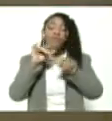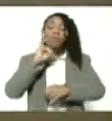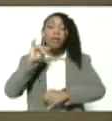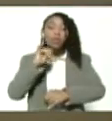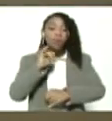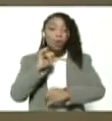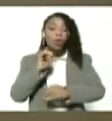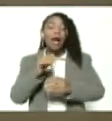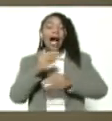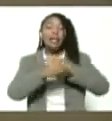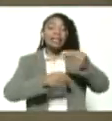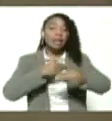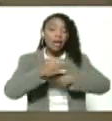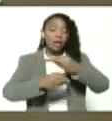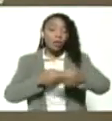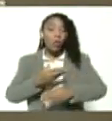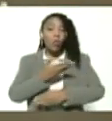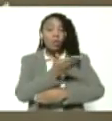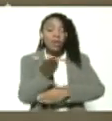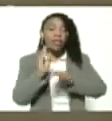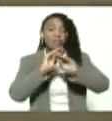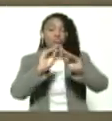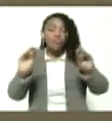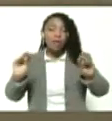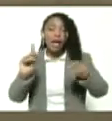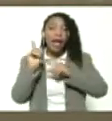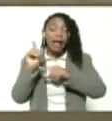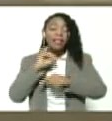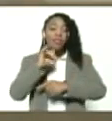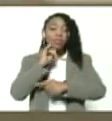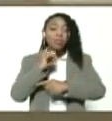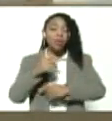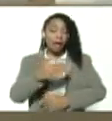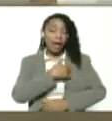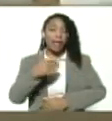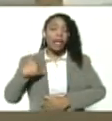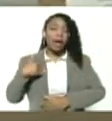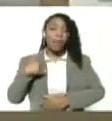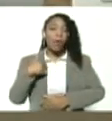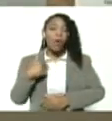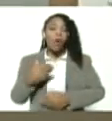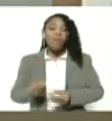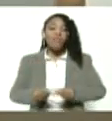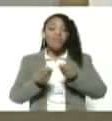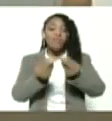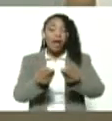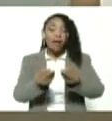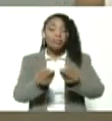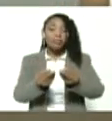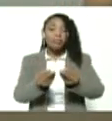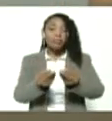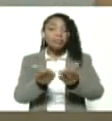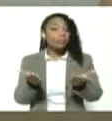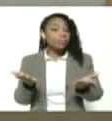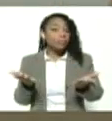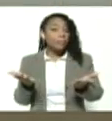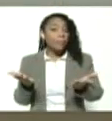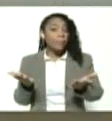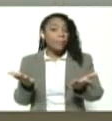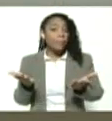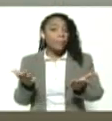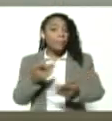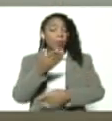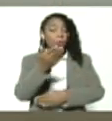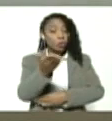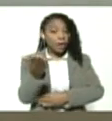iremos transmitiendo a ustedes. Esta era la información que queríamos proporcionar y a través de